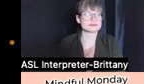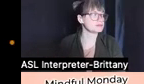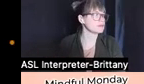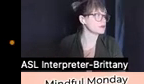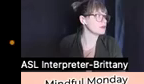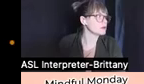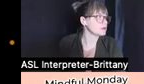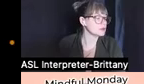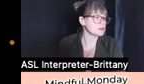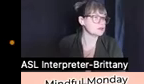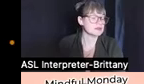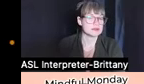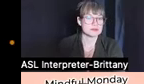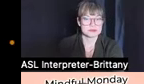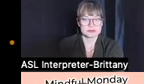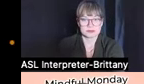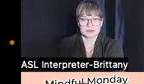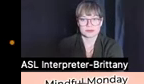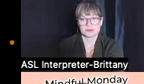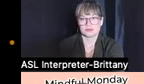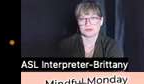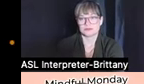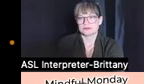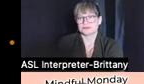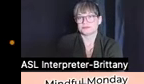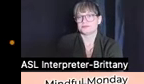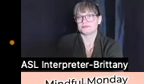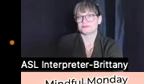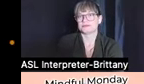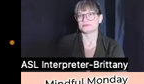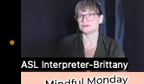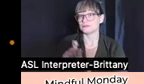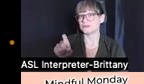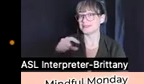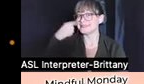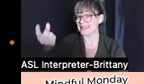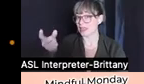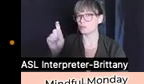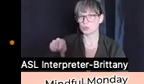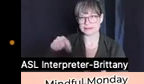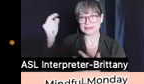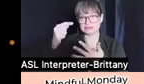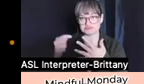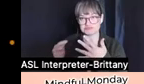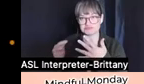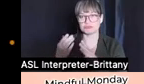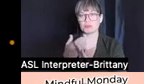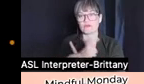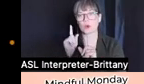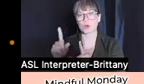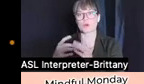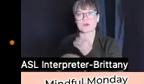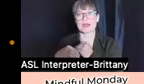Ese es un método muy bueno. Decirle al niño lo que hay que hacer antes de ir a las